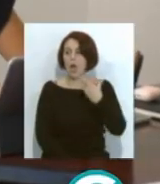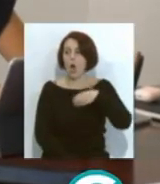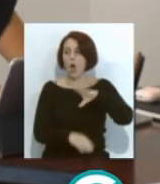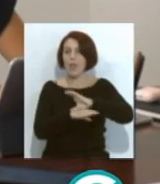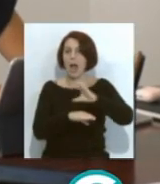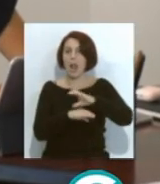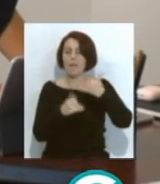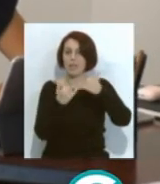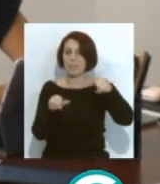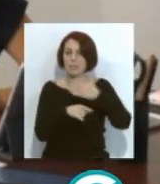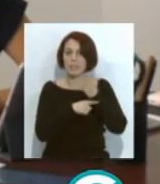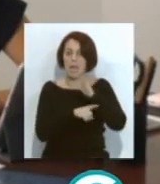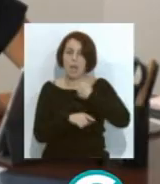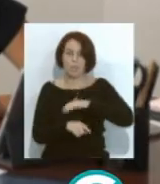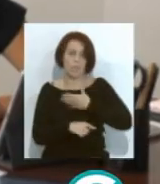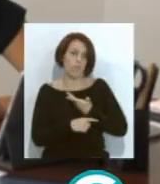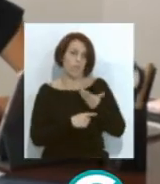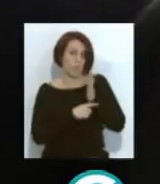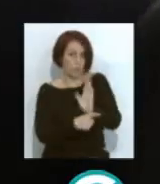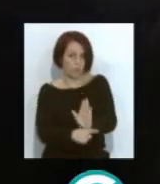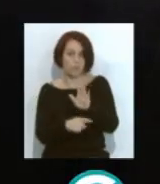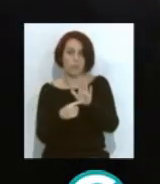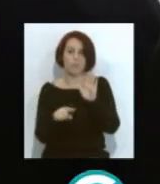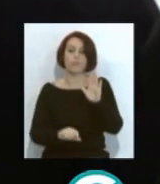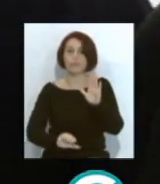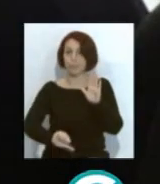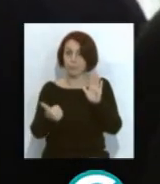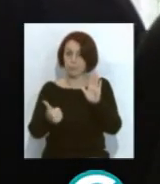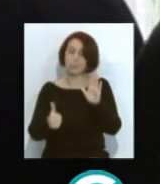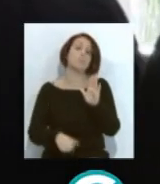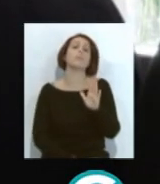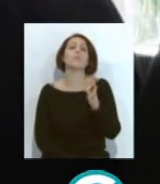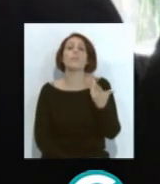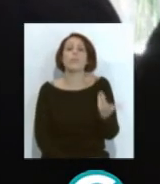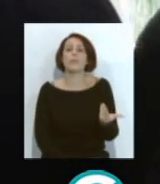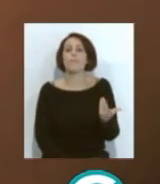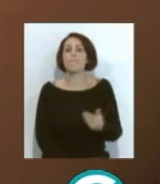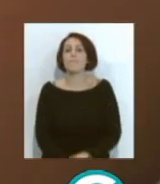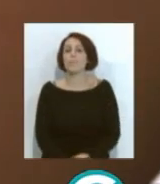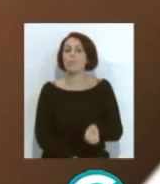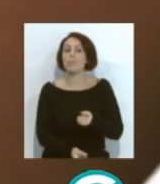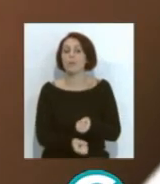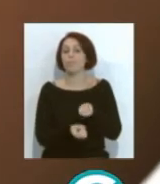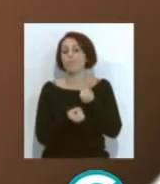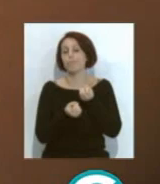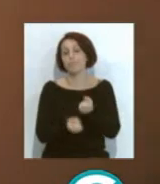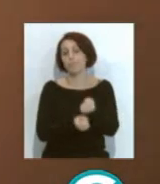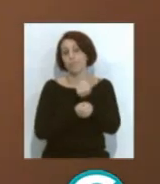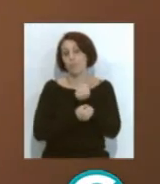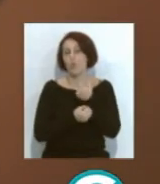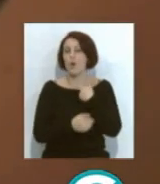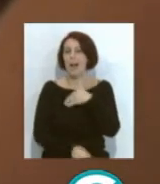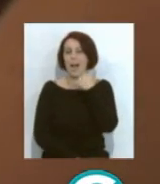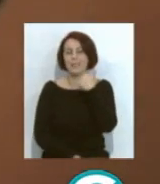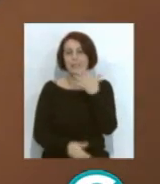de fiestas ha presentado ya esa propuesta que ha tenido su visto bueno y se ha contado con el apoyo de